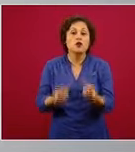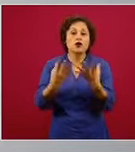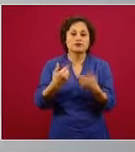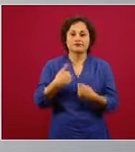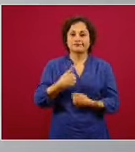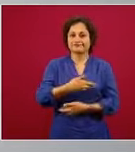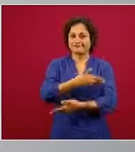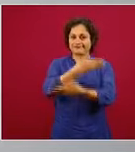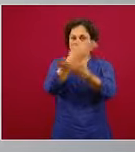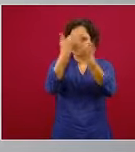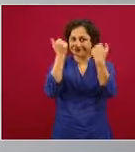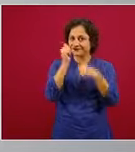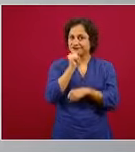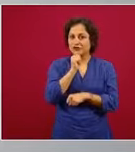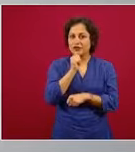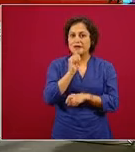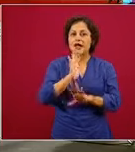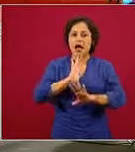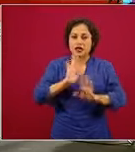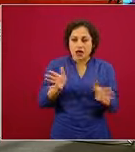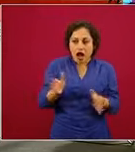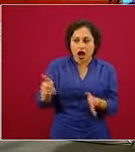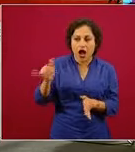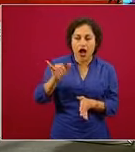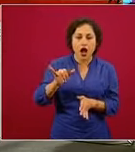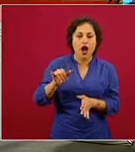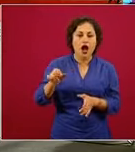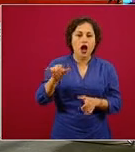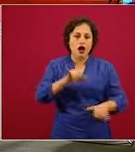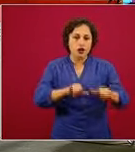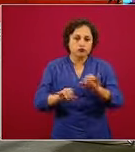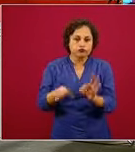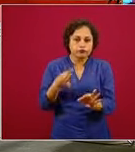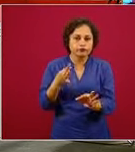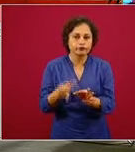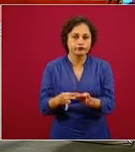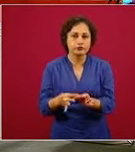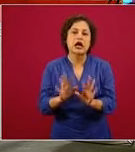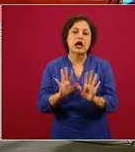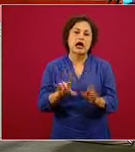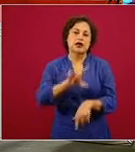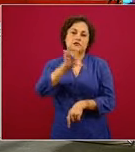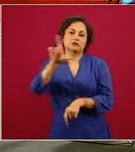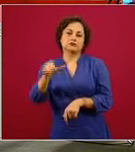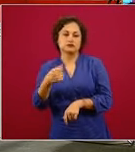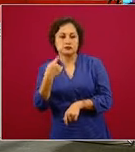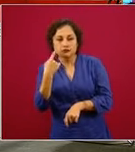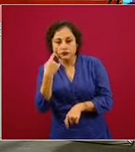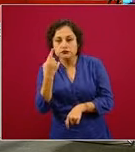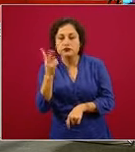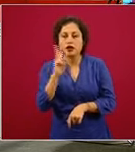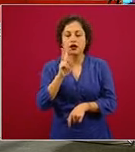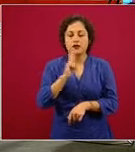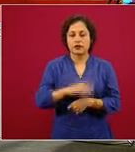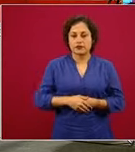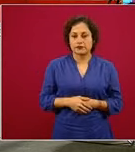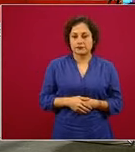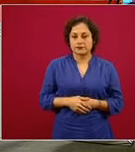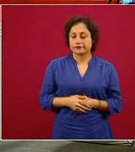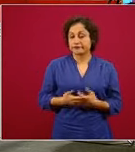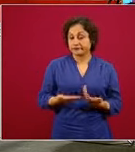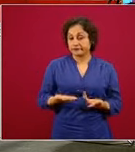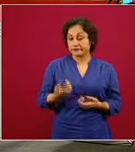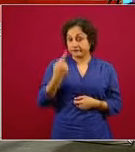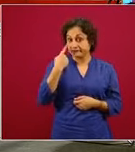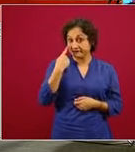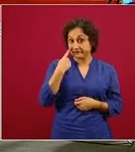ya productos directos. ¿Cuál es el escenario día a día? En la siguiente, por favor. Esto es muy cambiante,